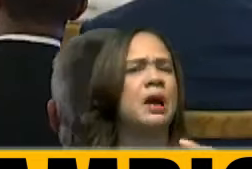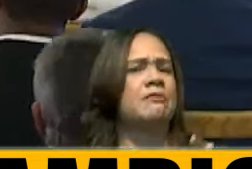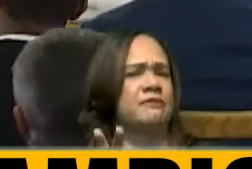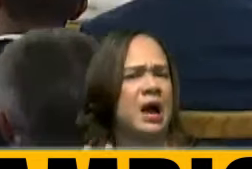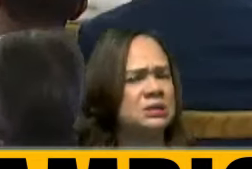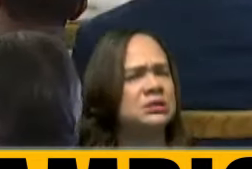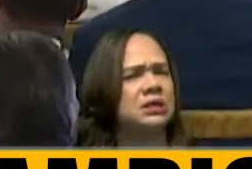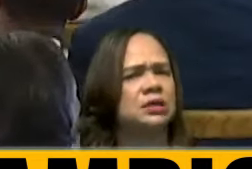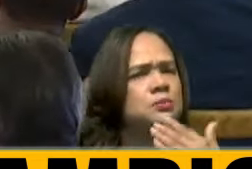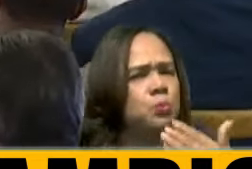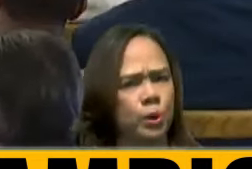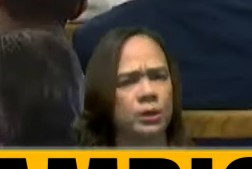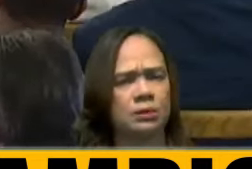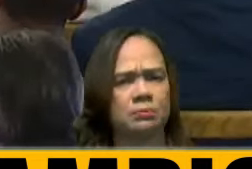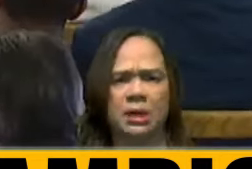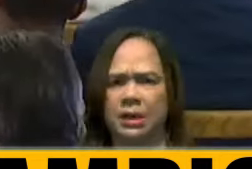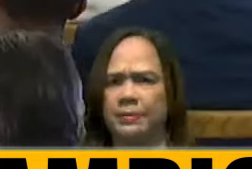ágil y